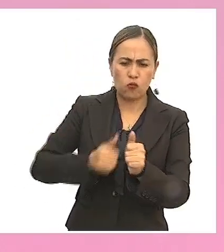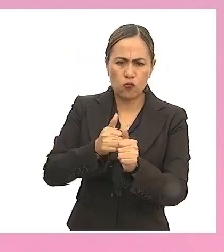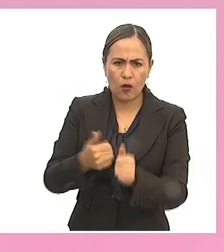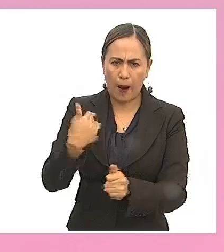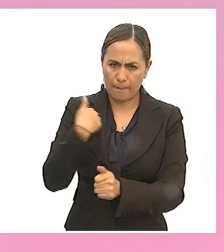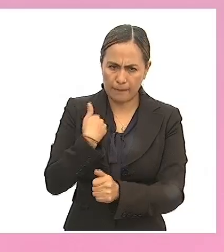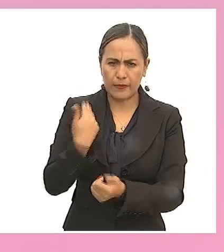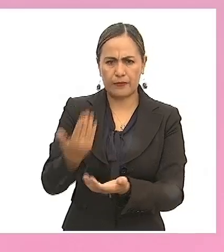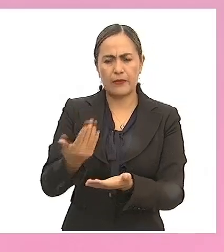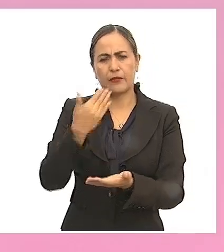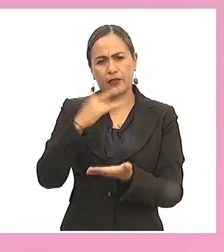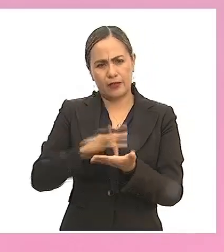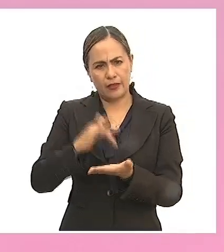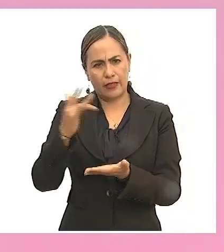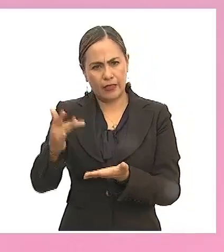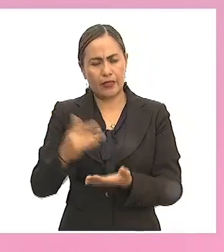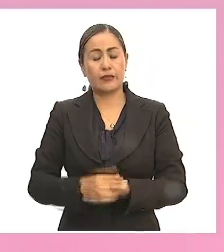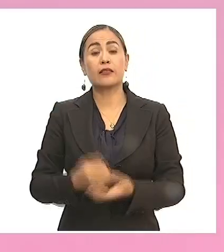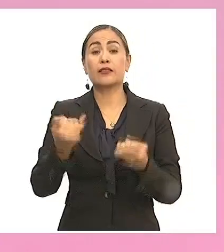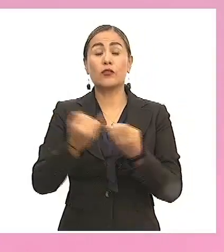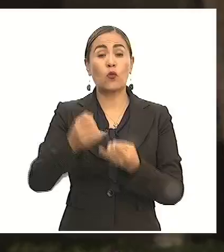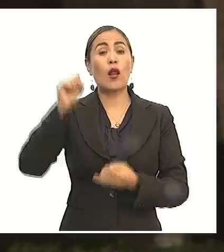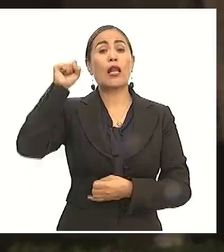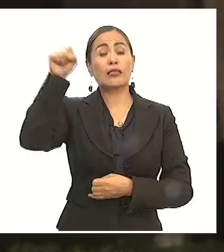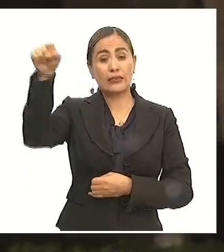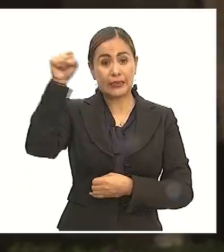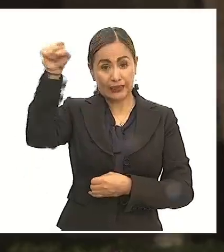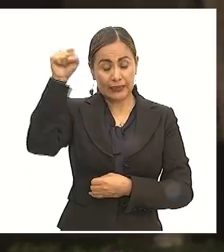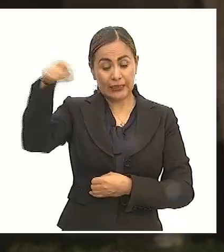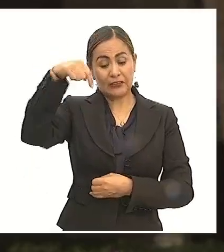así como también al sindicato